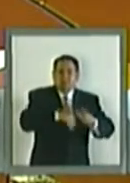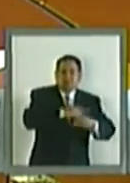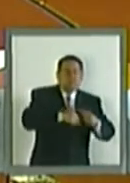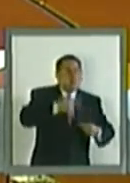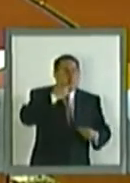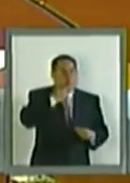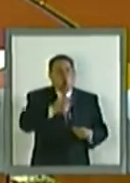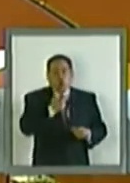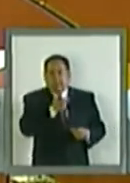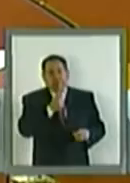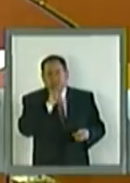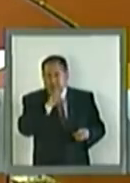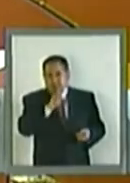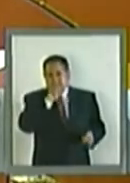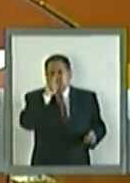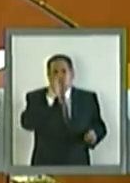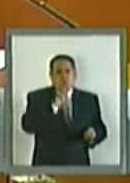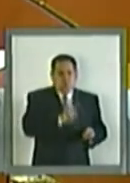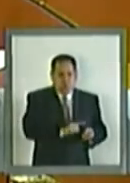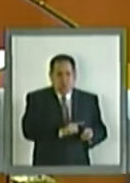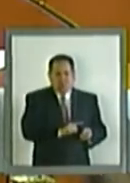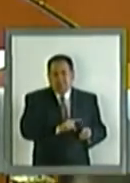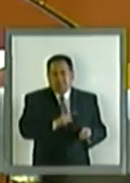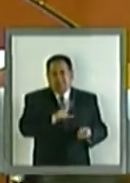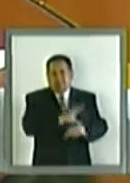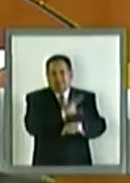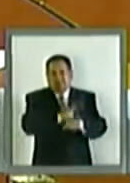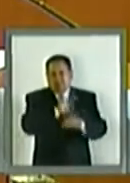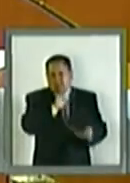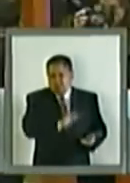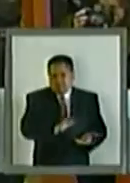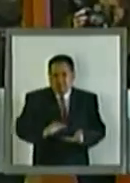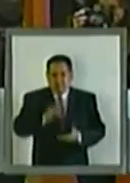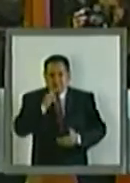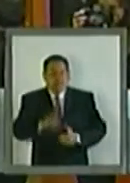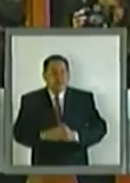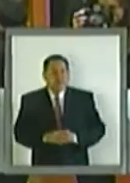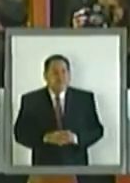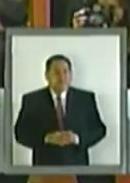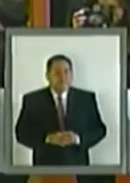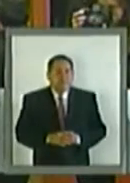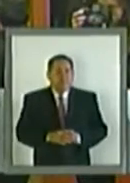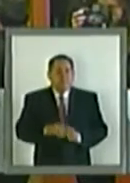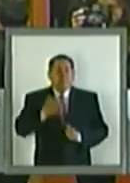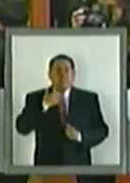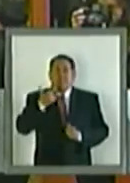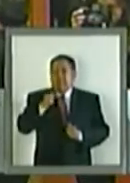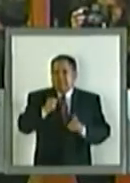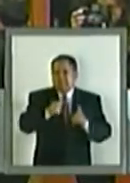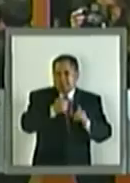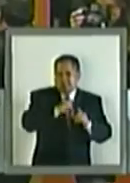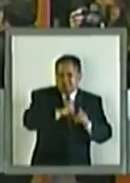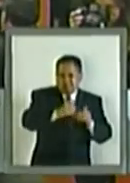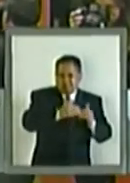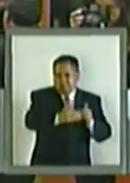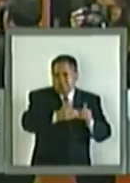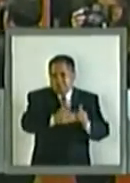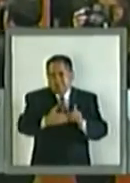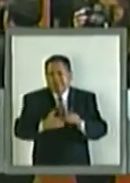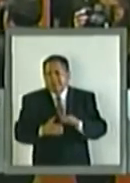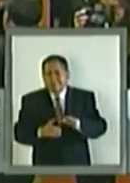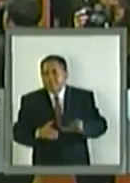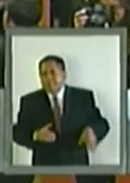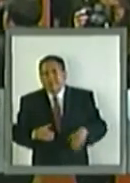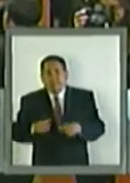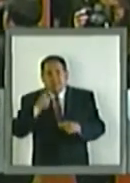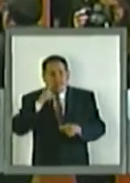ayudar a que se baje las tarifas de electricidad. El aumento de los precios de gasolinas y electricidad va mucho más allá de